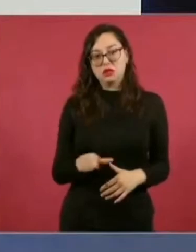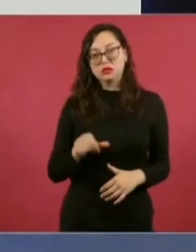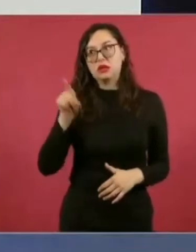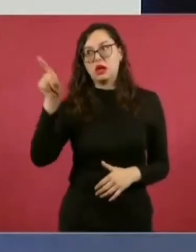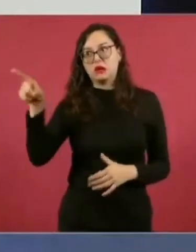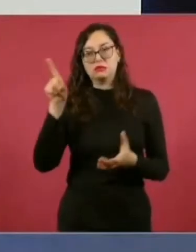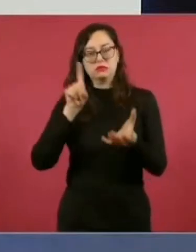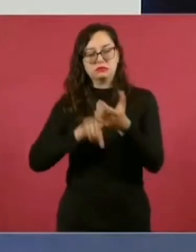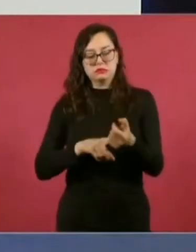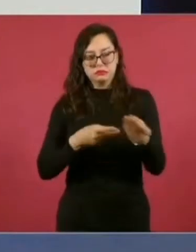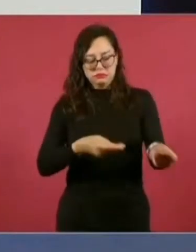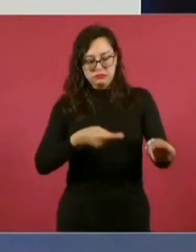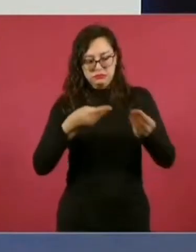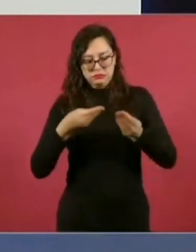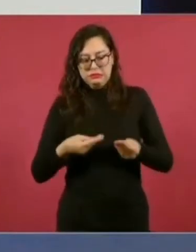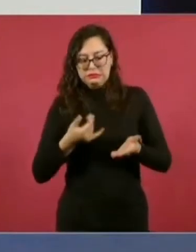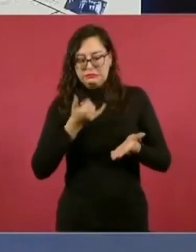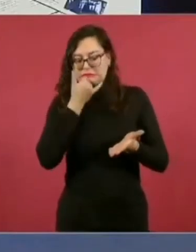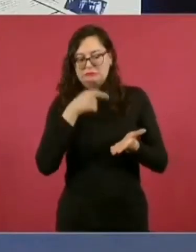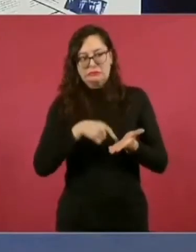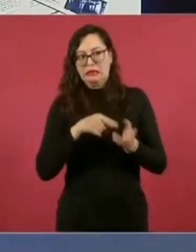puedo decidirlo. Adelante.